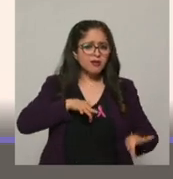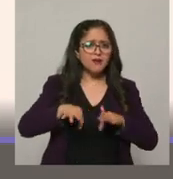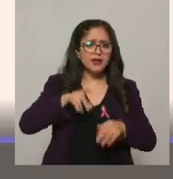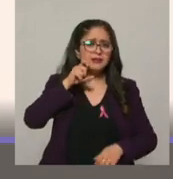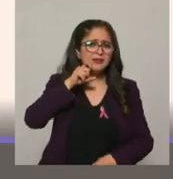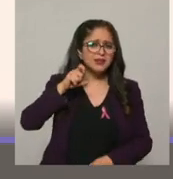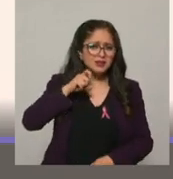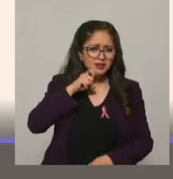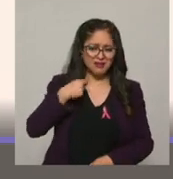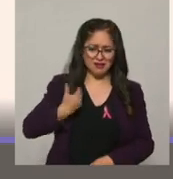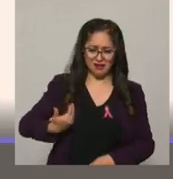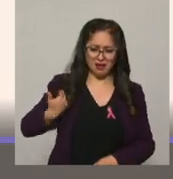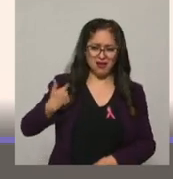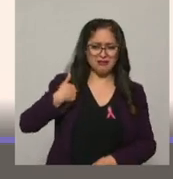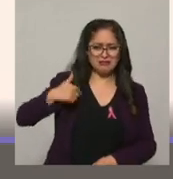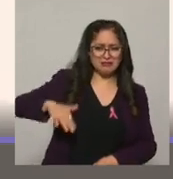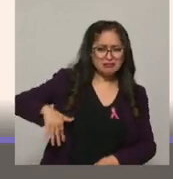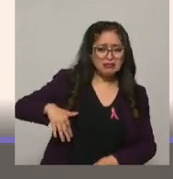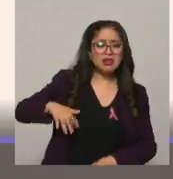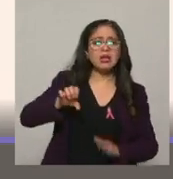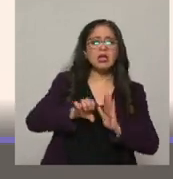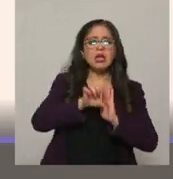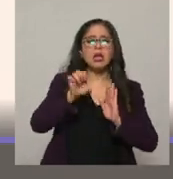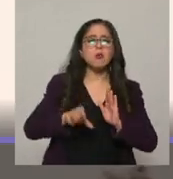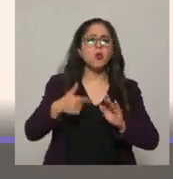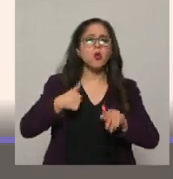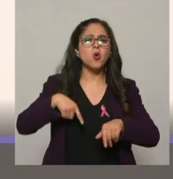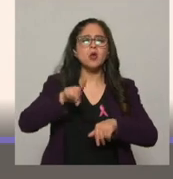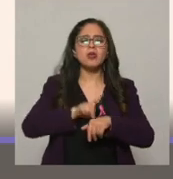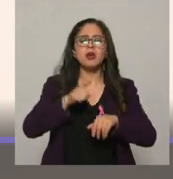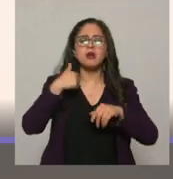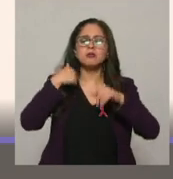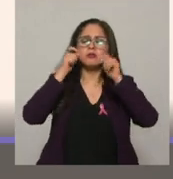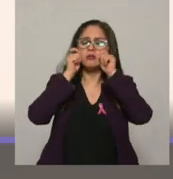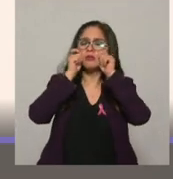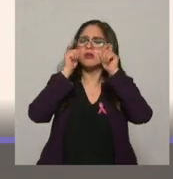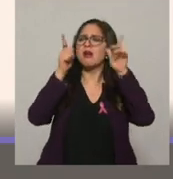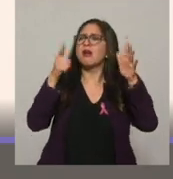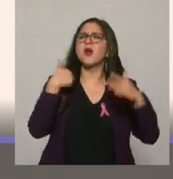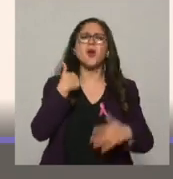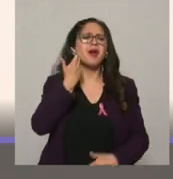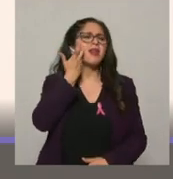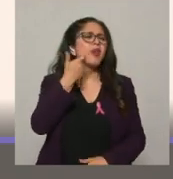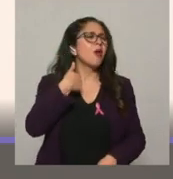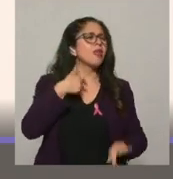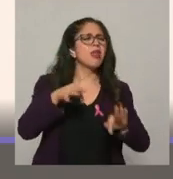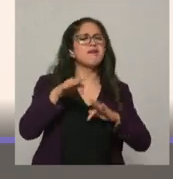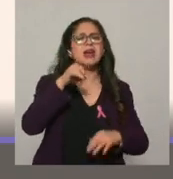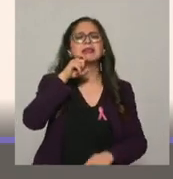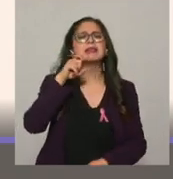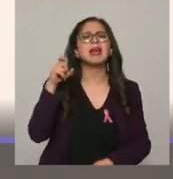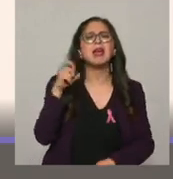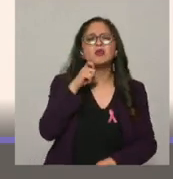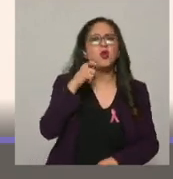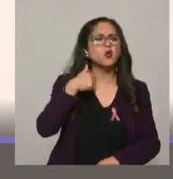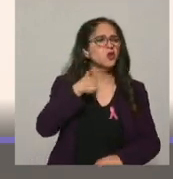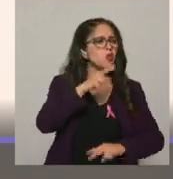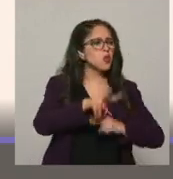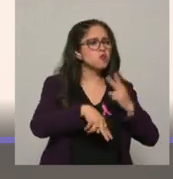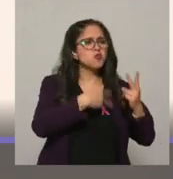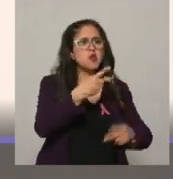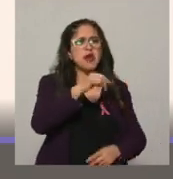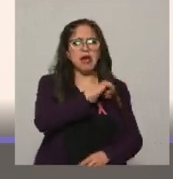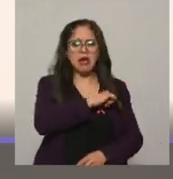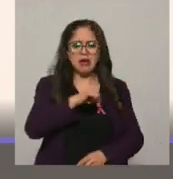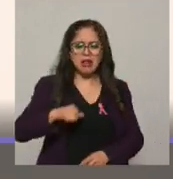yo mencionaba, ¿no? Que no nos levantamos hoy y decimos, hoy quiero ser una trabajadora sexual, ¿no? Y me voy a ir a registrar a la alcaldía que me den